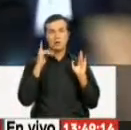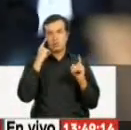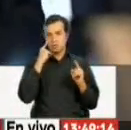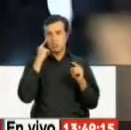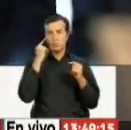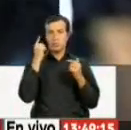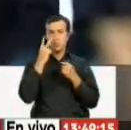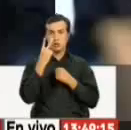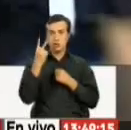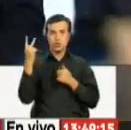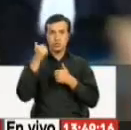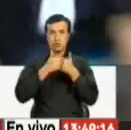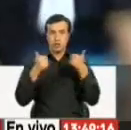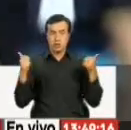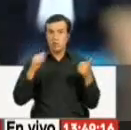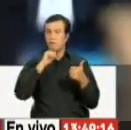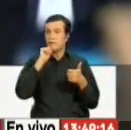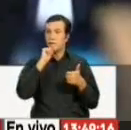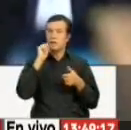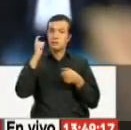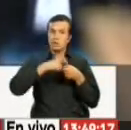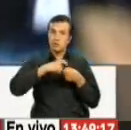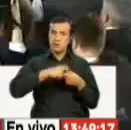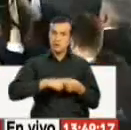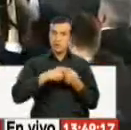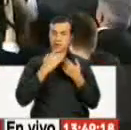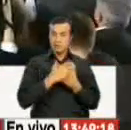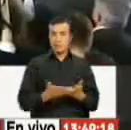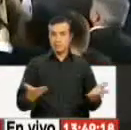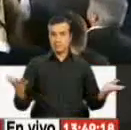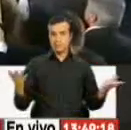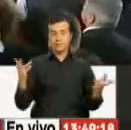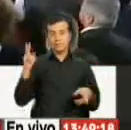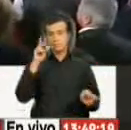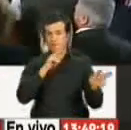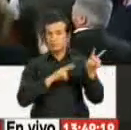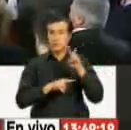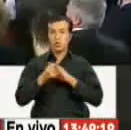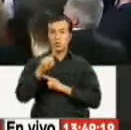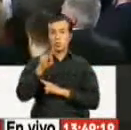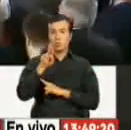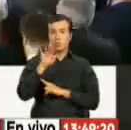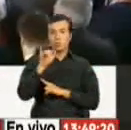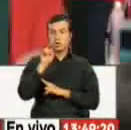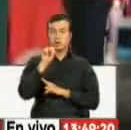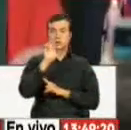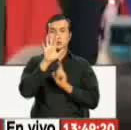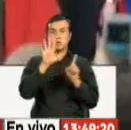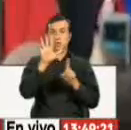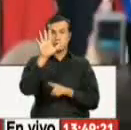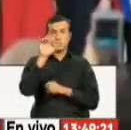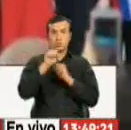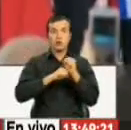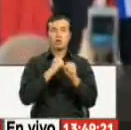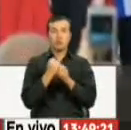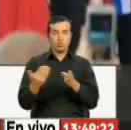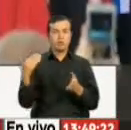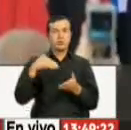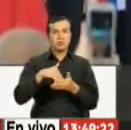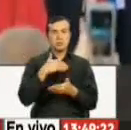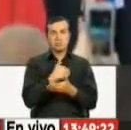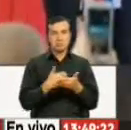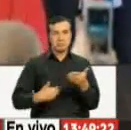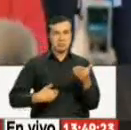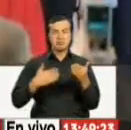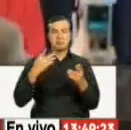22 candidatos que aún no están registrados según los analistas putin de 65 años será reelegido con un